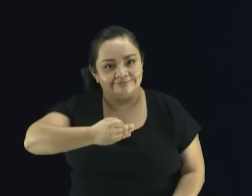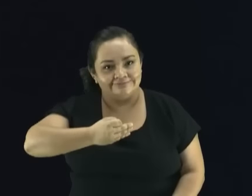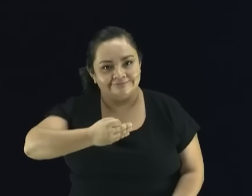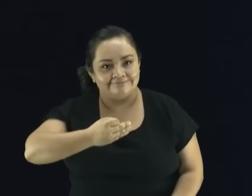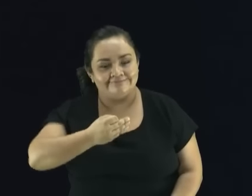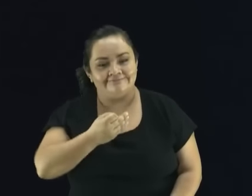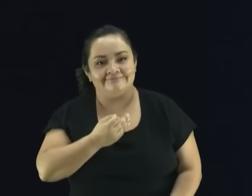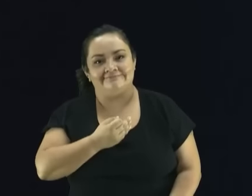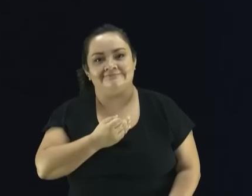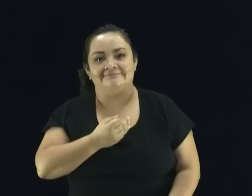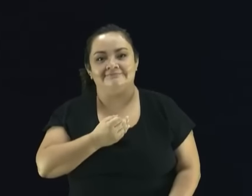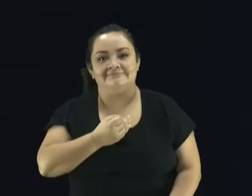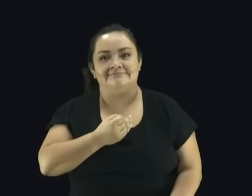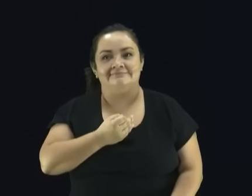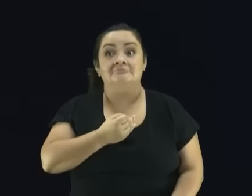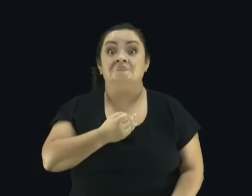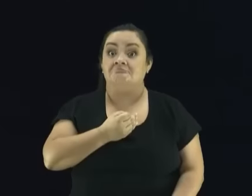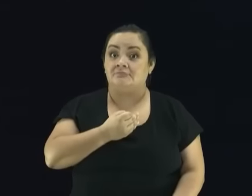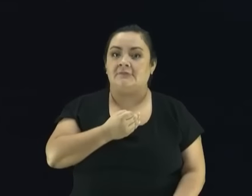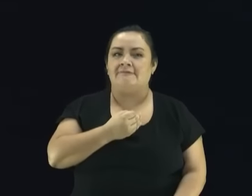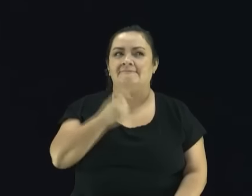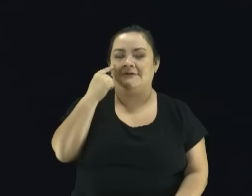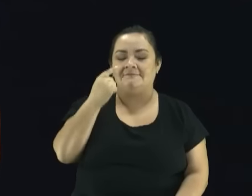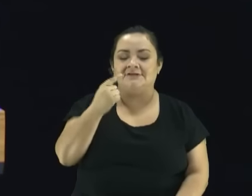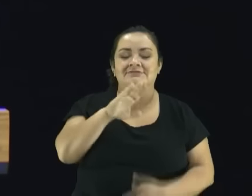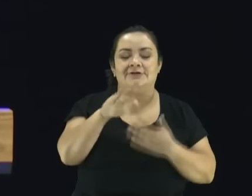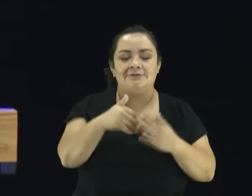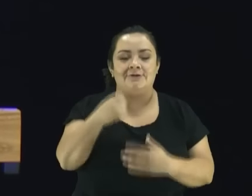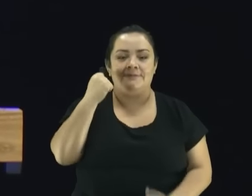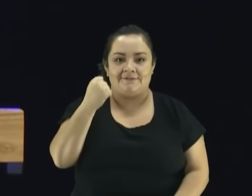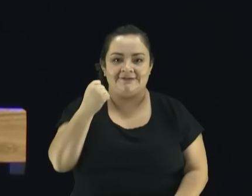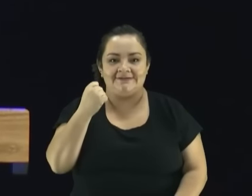correcta va a valorar las cosas